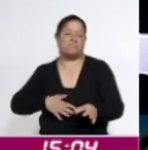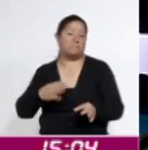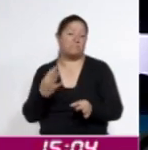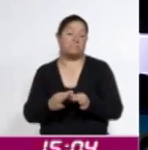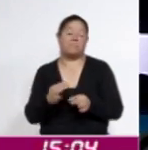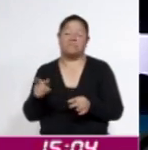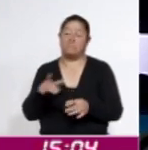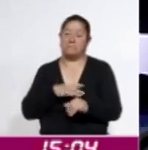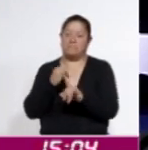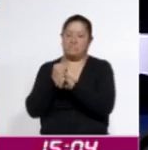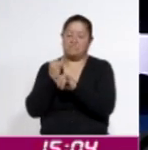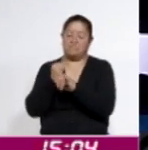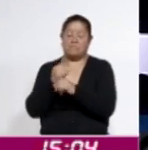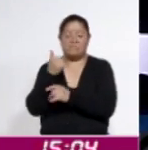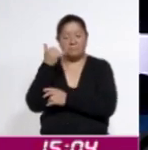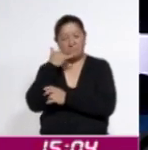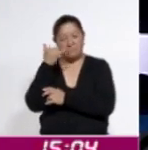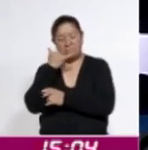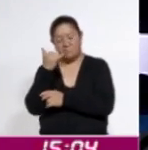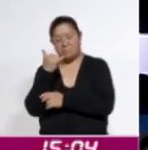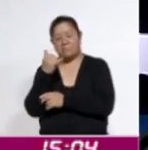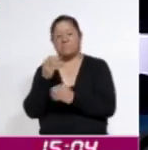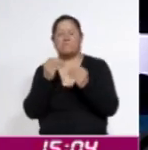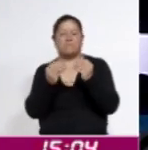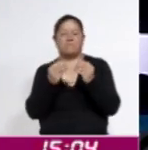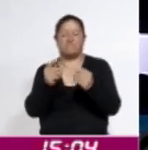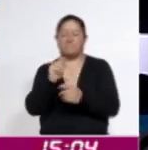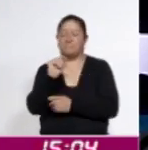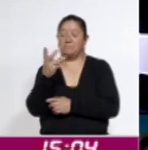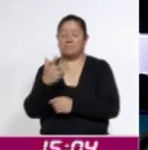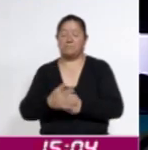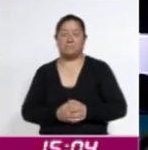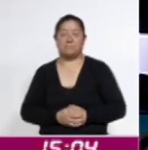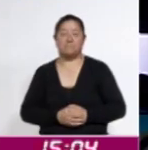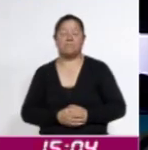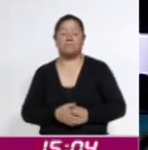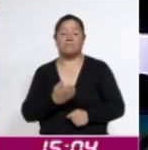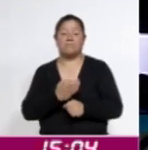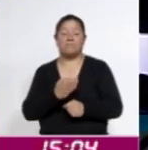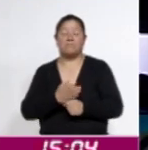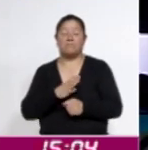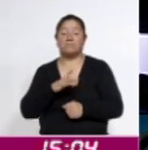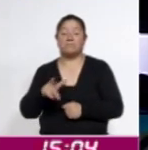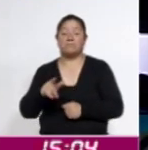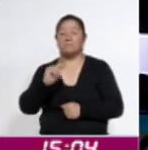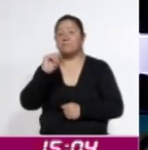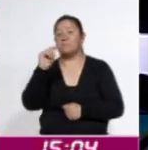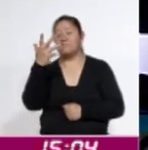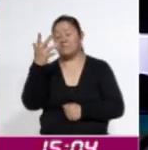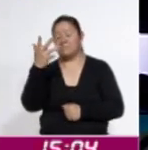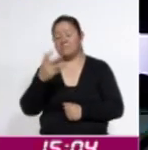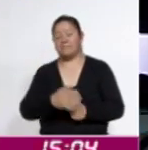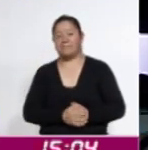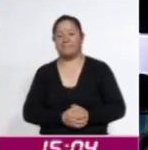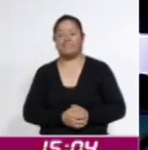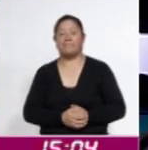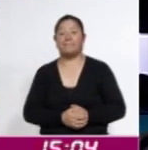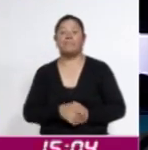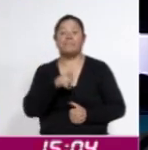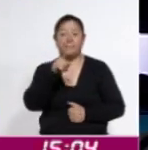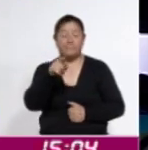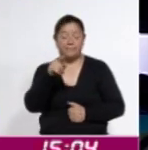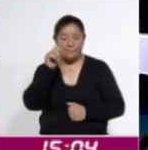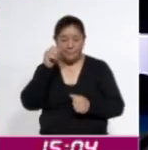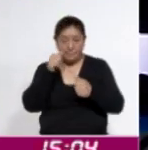cibernéticos, en los teléfonos, en toda esta tecnología. Estamos en la era de la tecnología. Así es que también para que estén